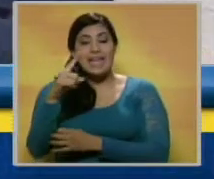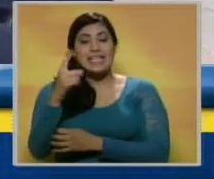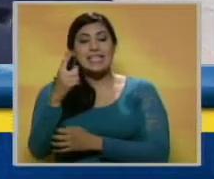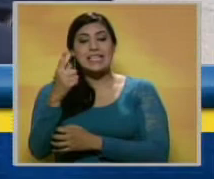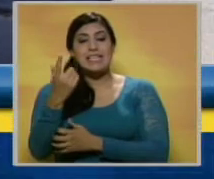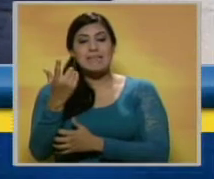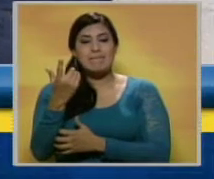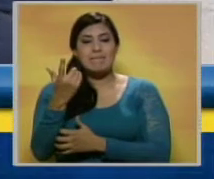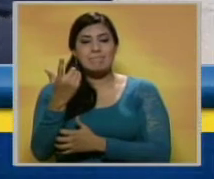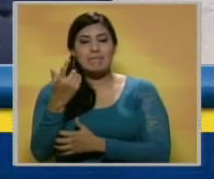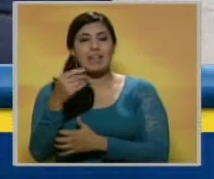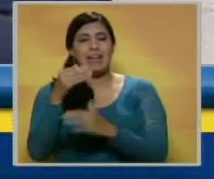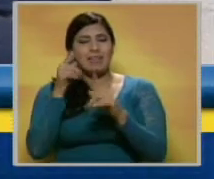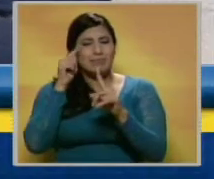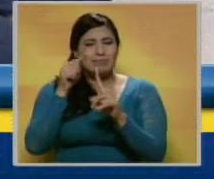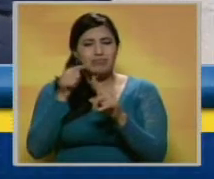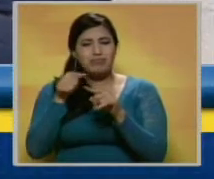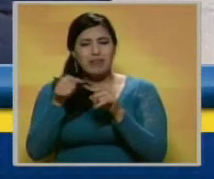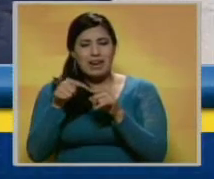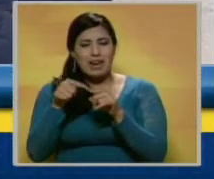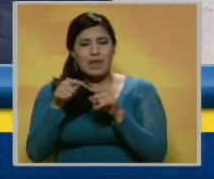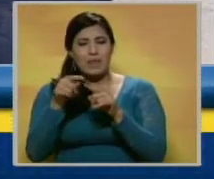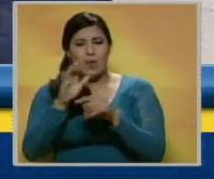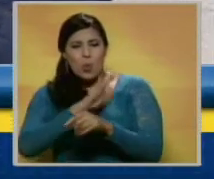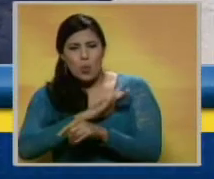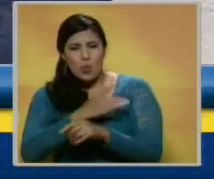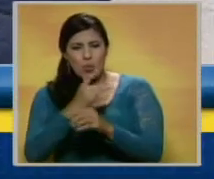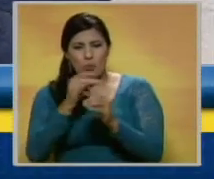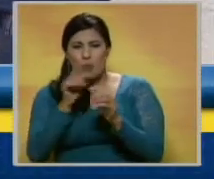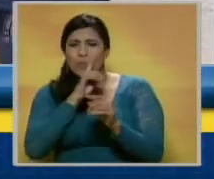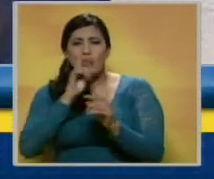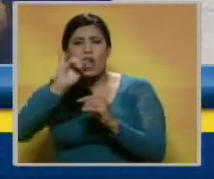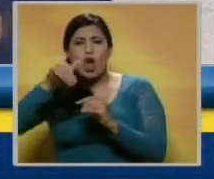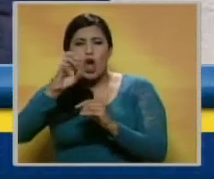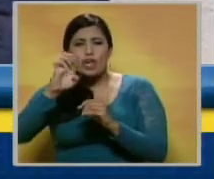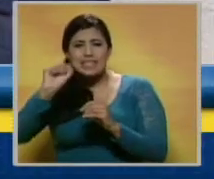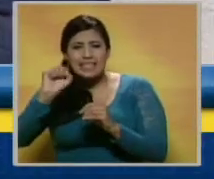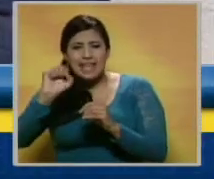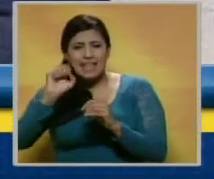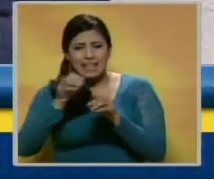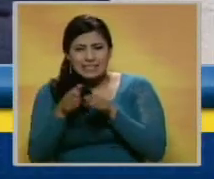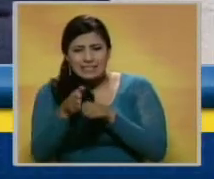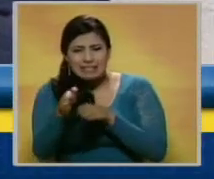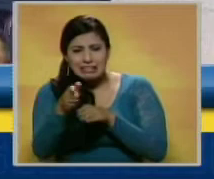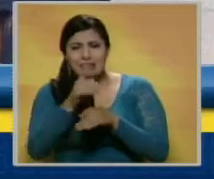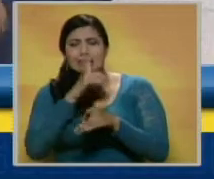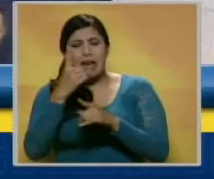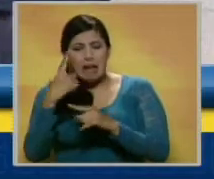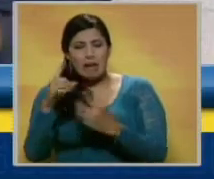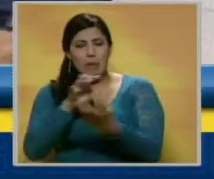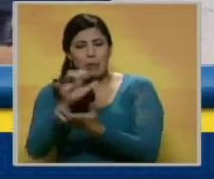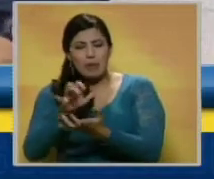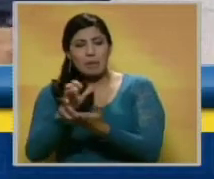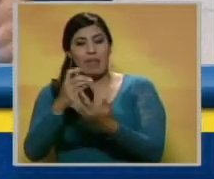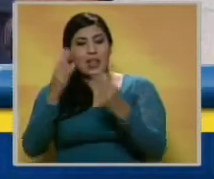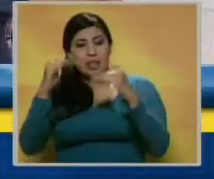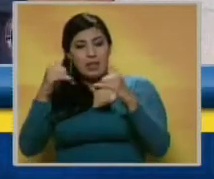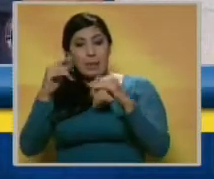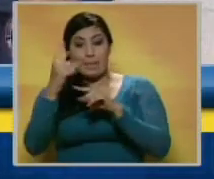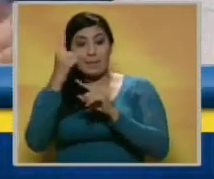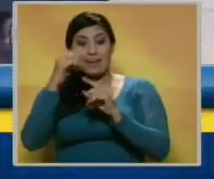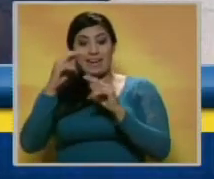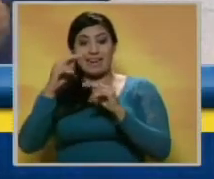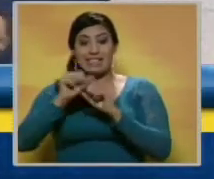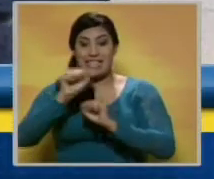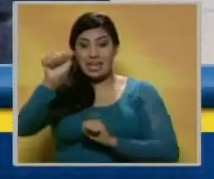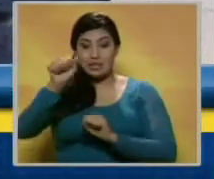hacia donde se llama San Josecito, vía Paramillo. que es la vía principal de San